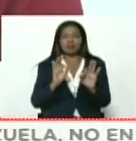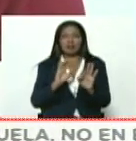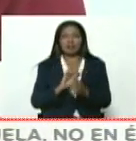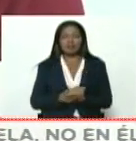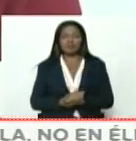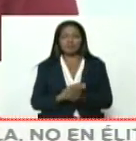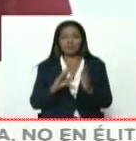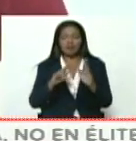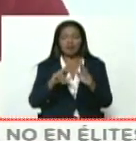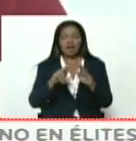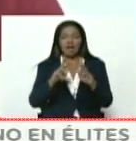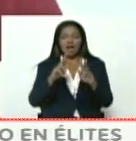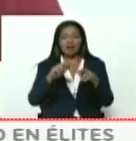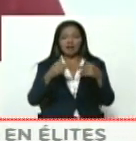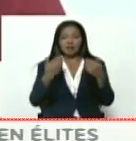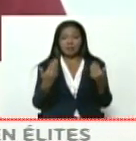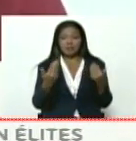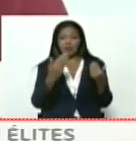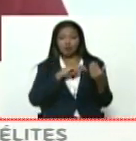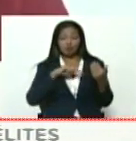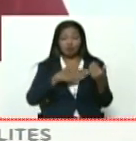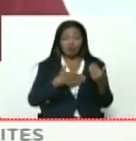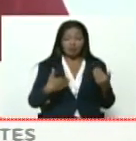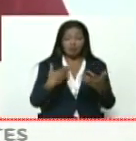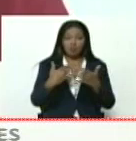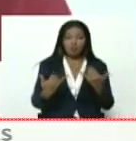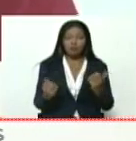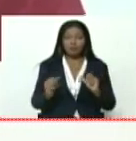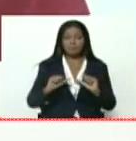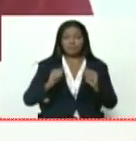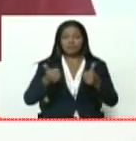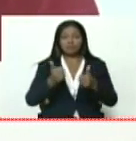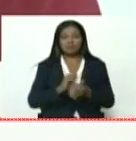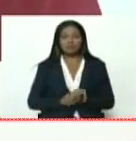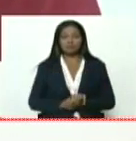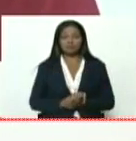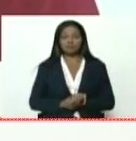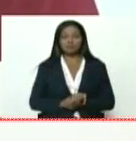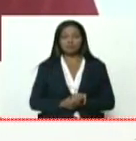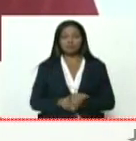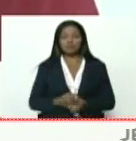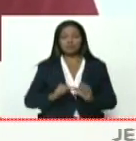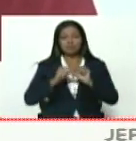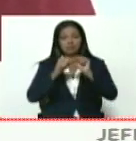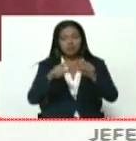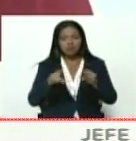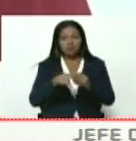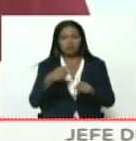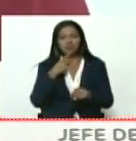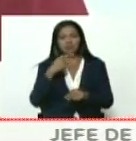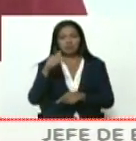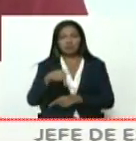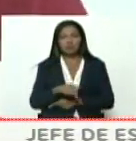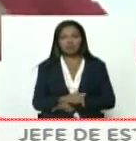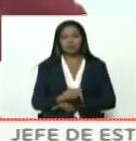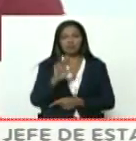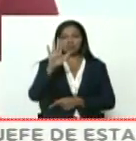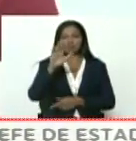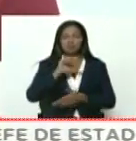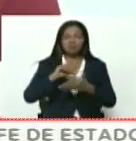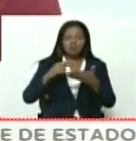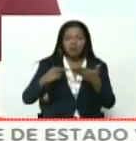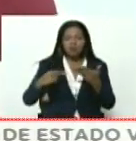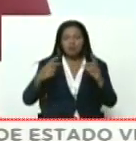revista que proponemos lanzar. Y siguiendo a lo que usted nos decía hoy, 5 líneas de